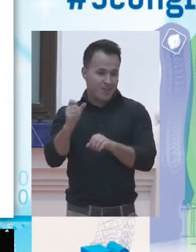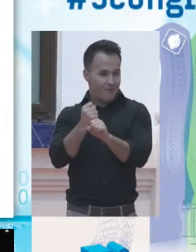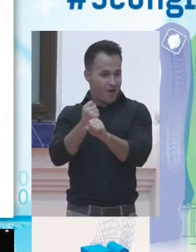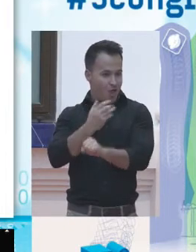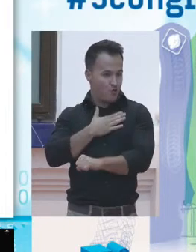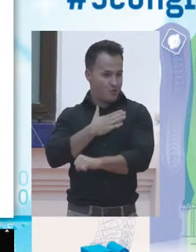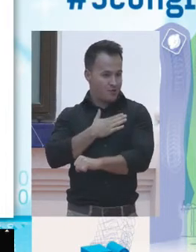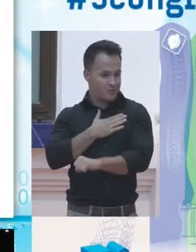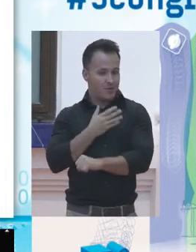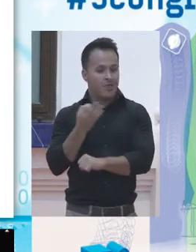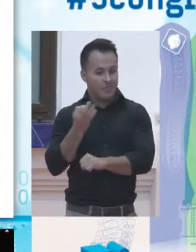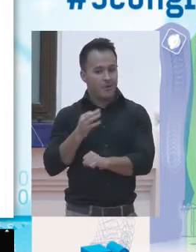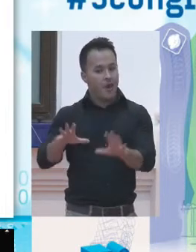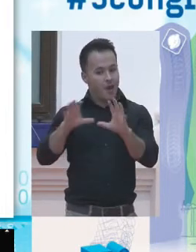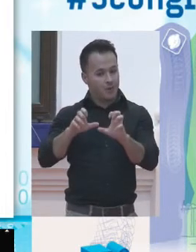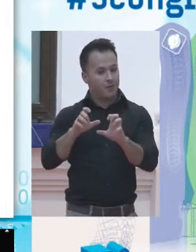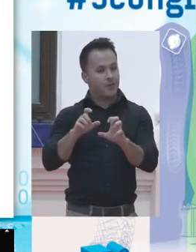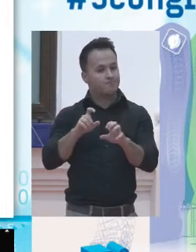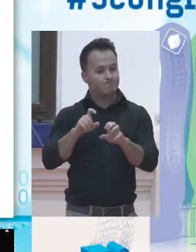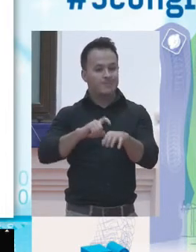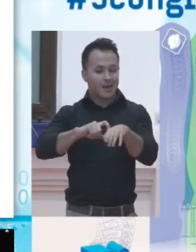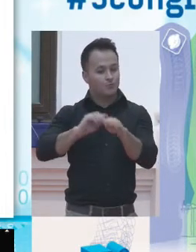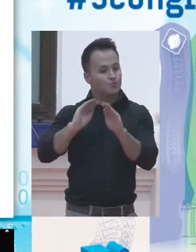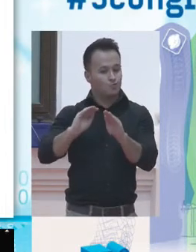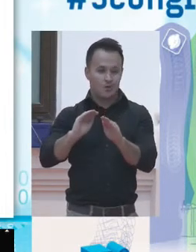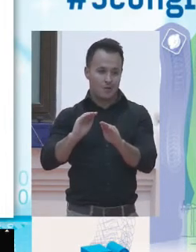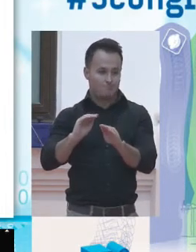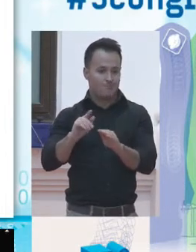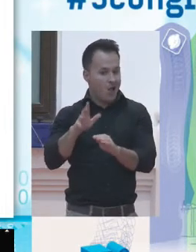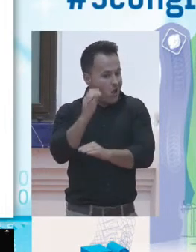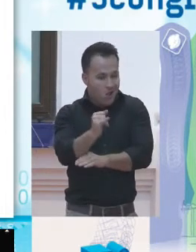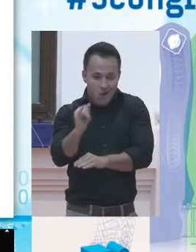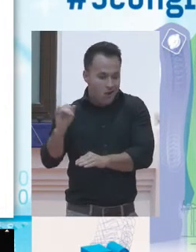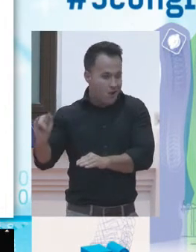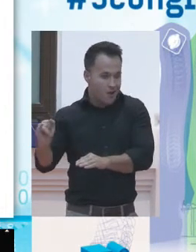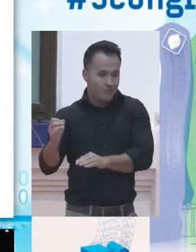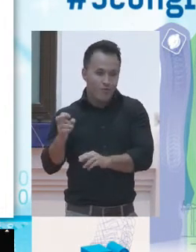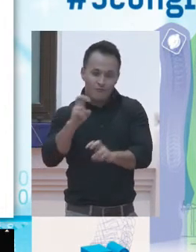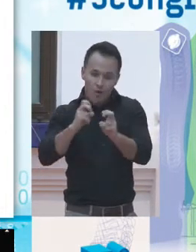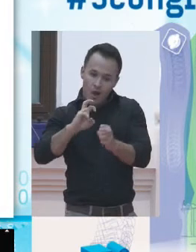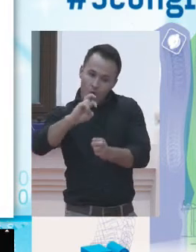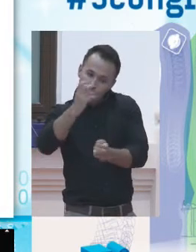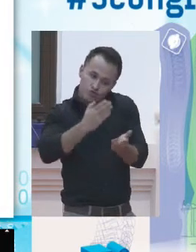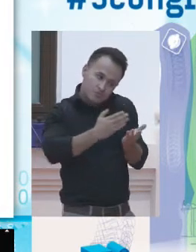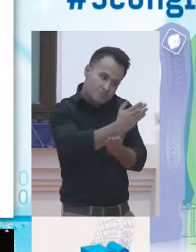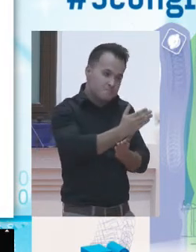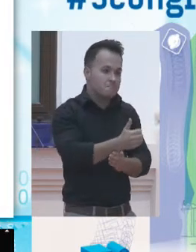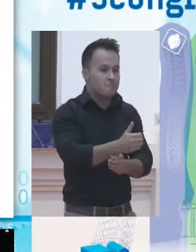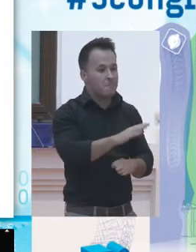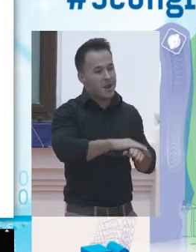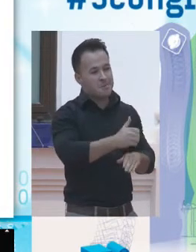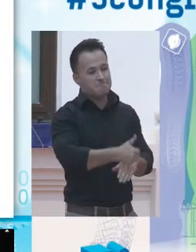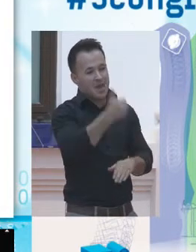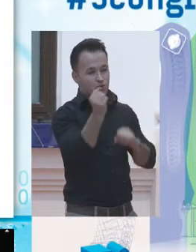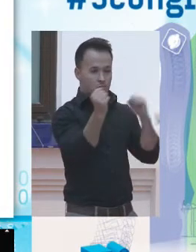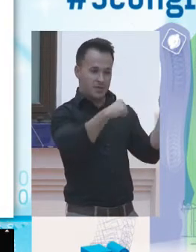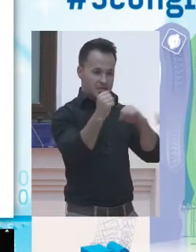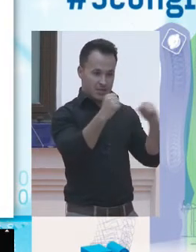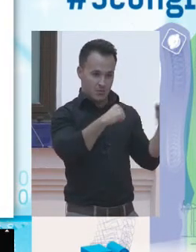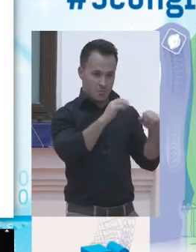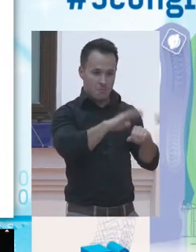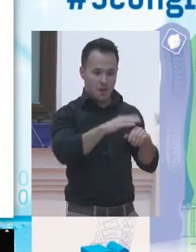y hay que aprender que las tienen, y lo que hay que hacer es buscarse otras líneas en las que uno pueda ser más competitivo que los demás